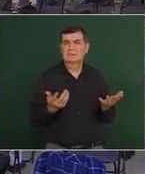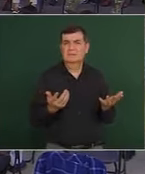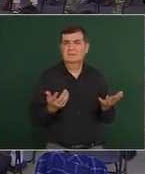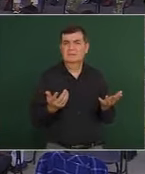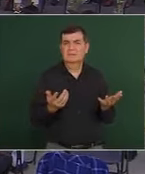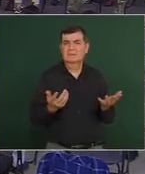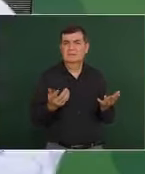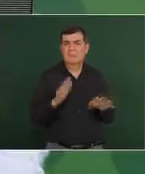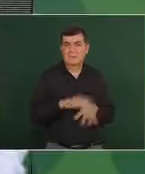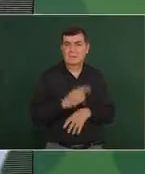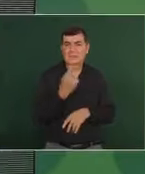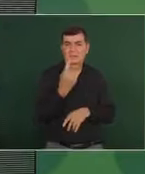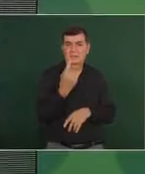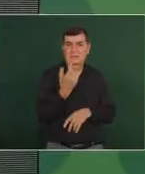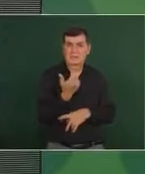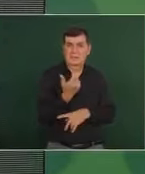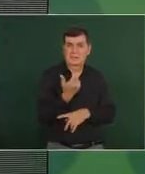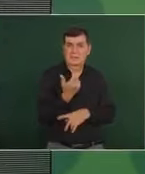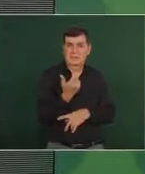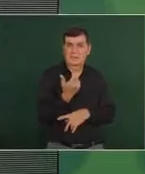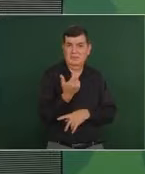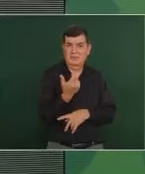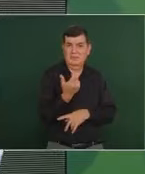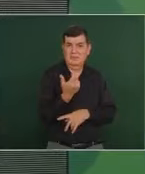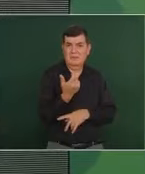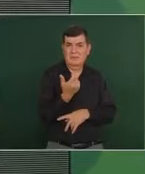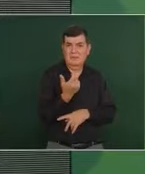y por el dinero,